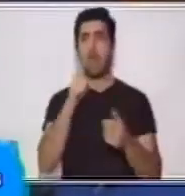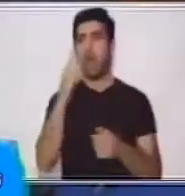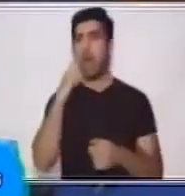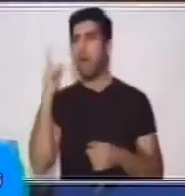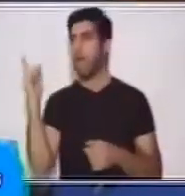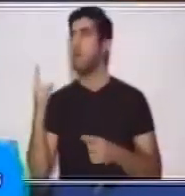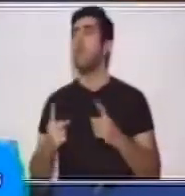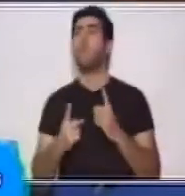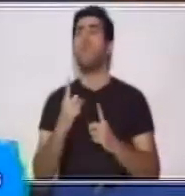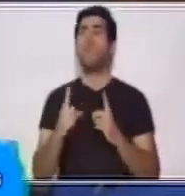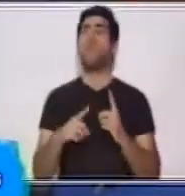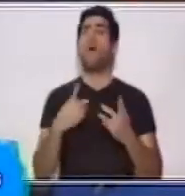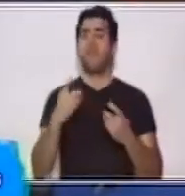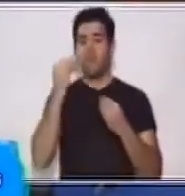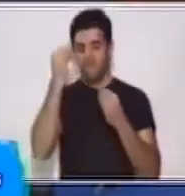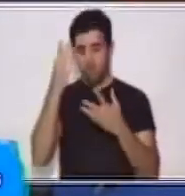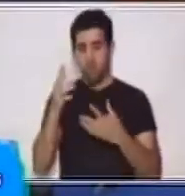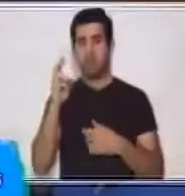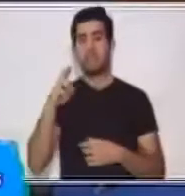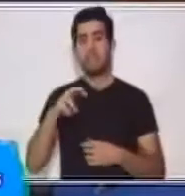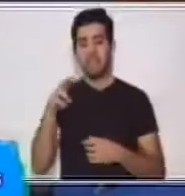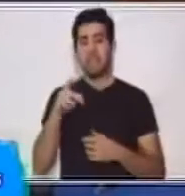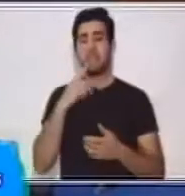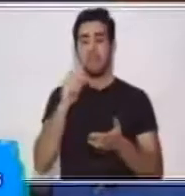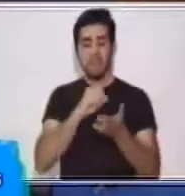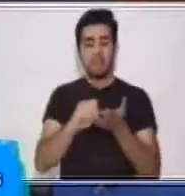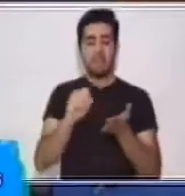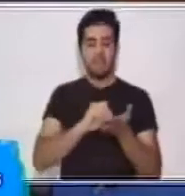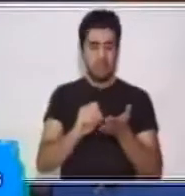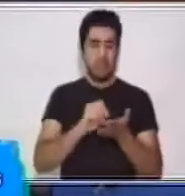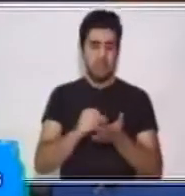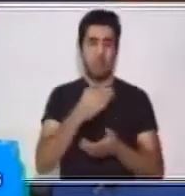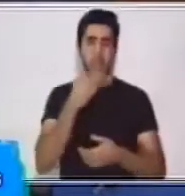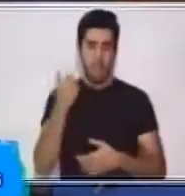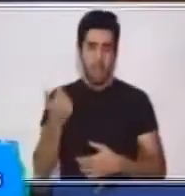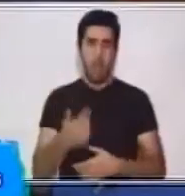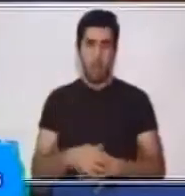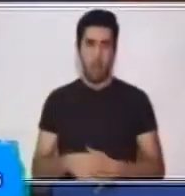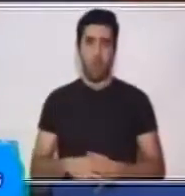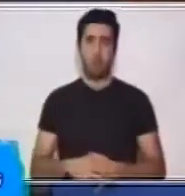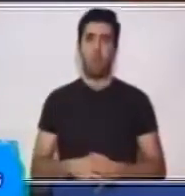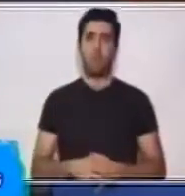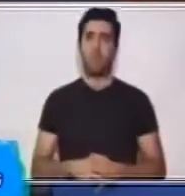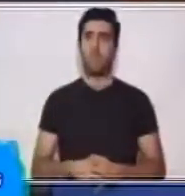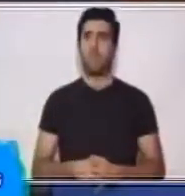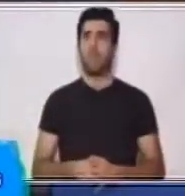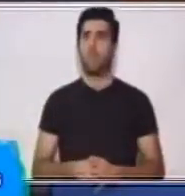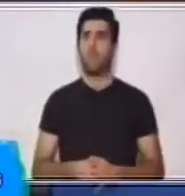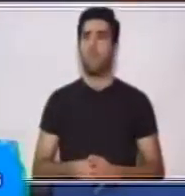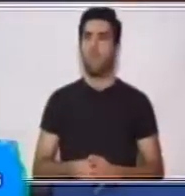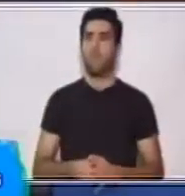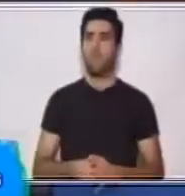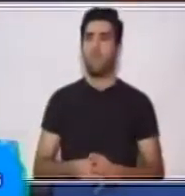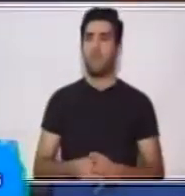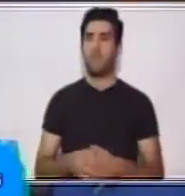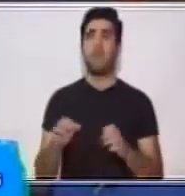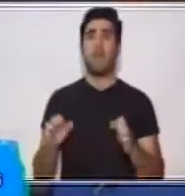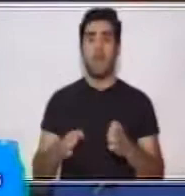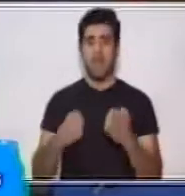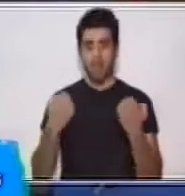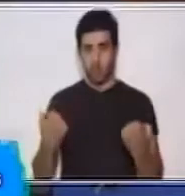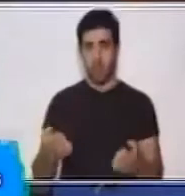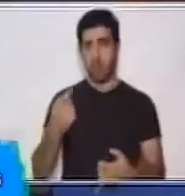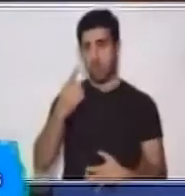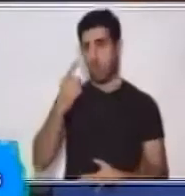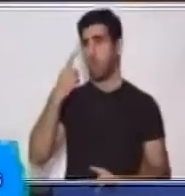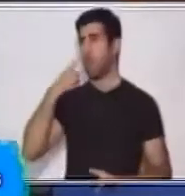los datos que me solicitan con los datos que me están dando. Entonces veamos, dice acá